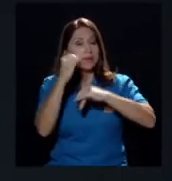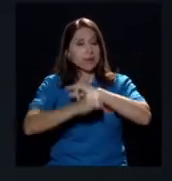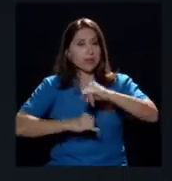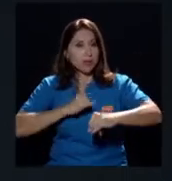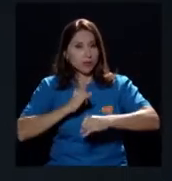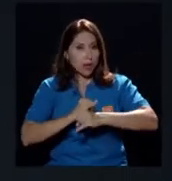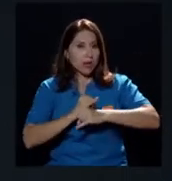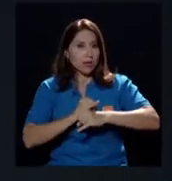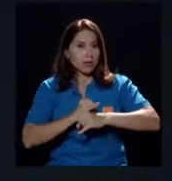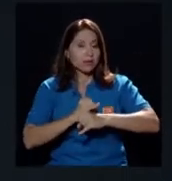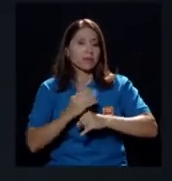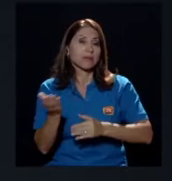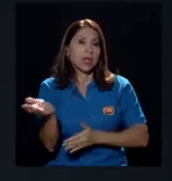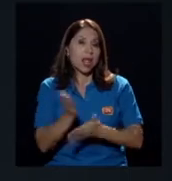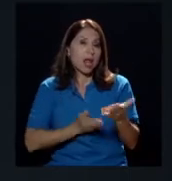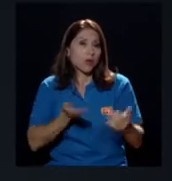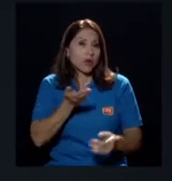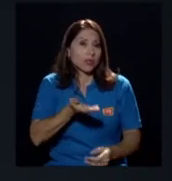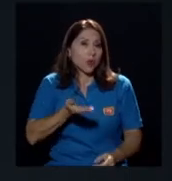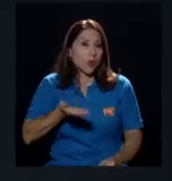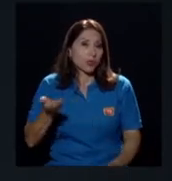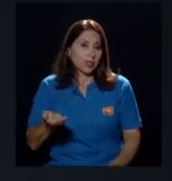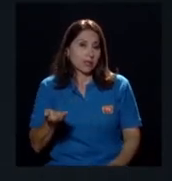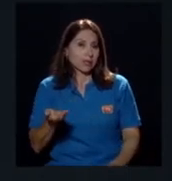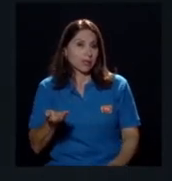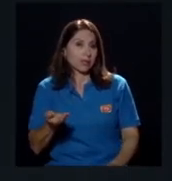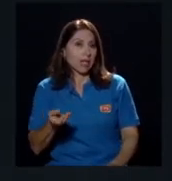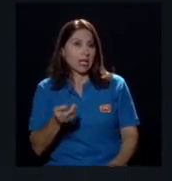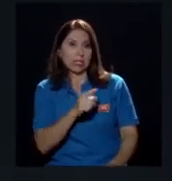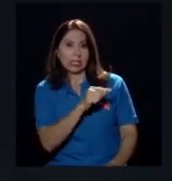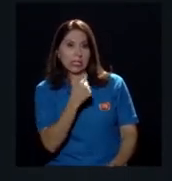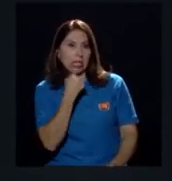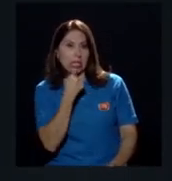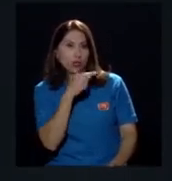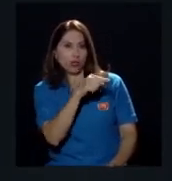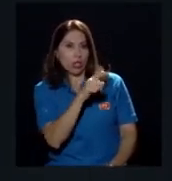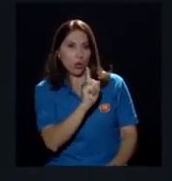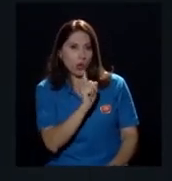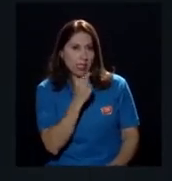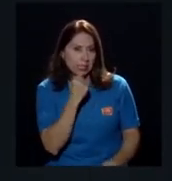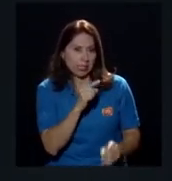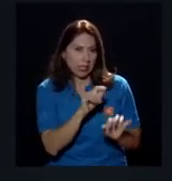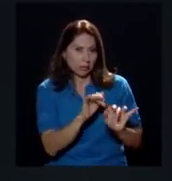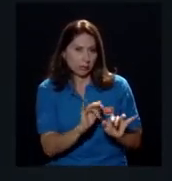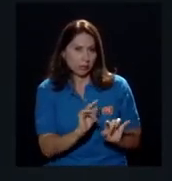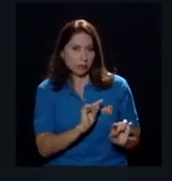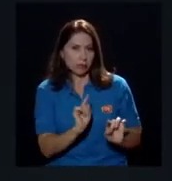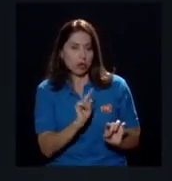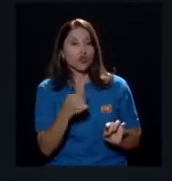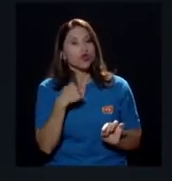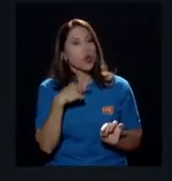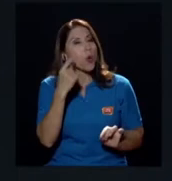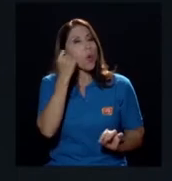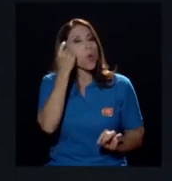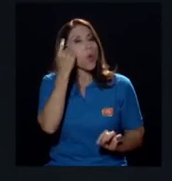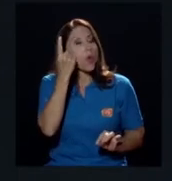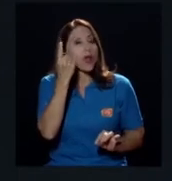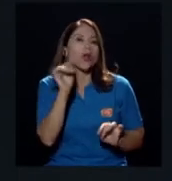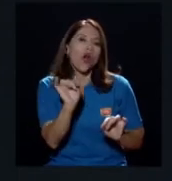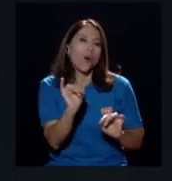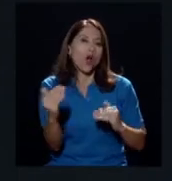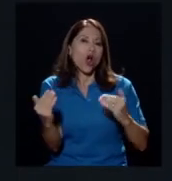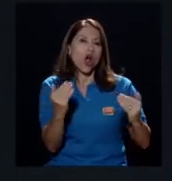algunas cosas sin decirle usted solo estoy interpretando yo jugadores de segunda